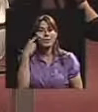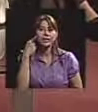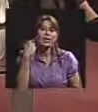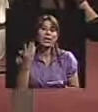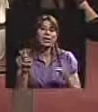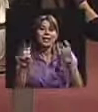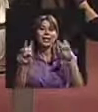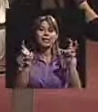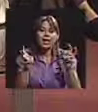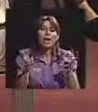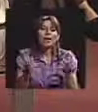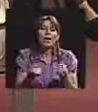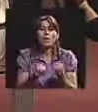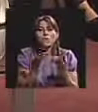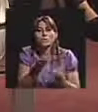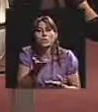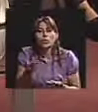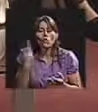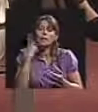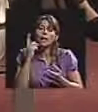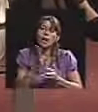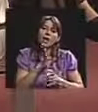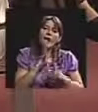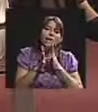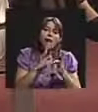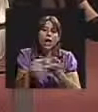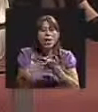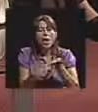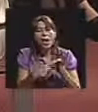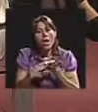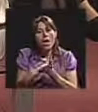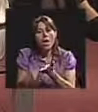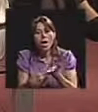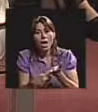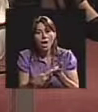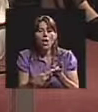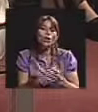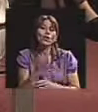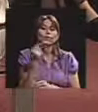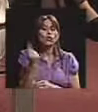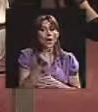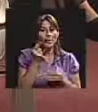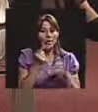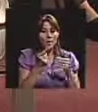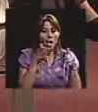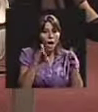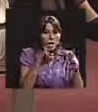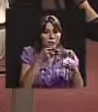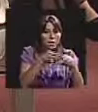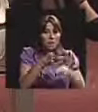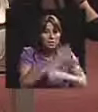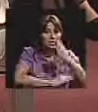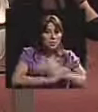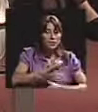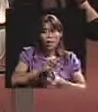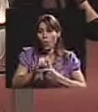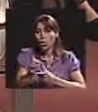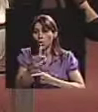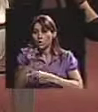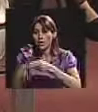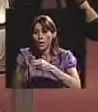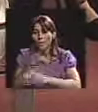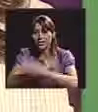en el tema, que enriquecer, que trabajar, más que si se llama discapacidad o no discapacidad, pero sí era importante aclarar para